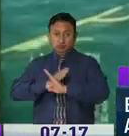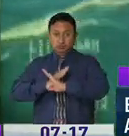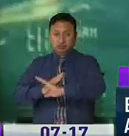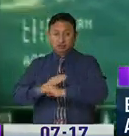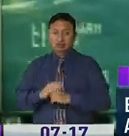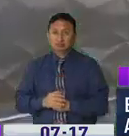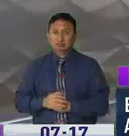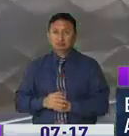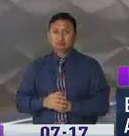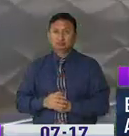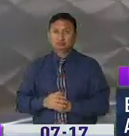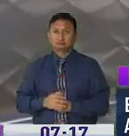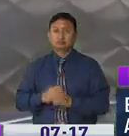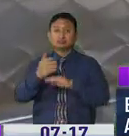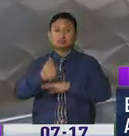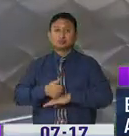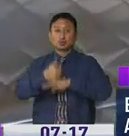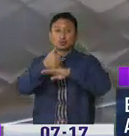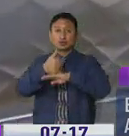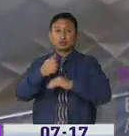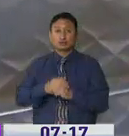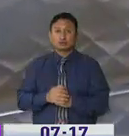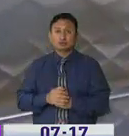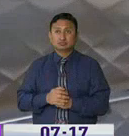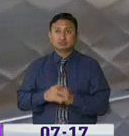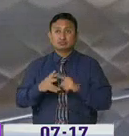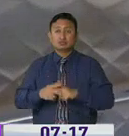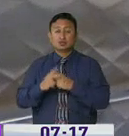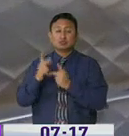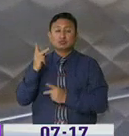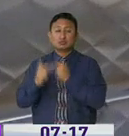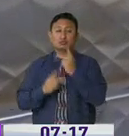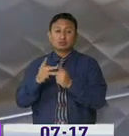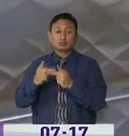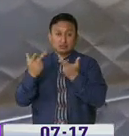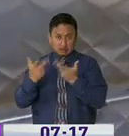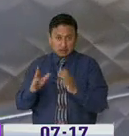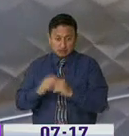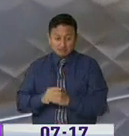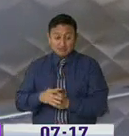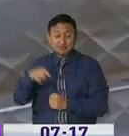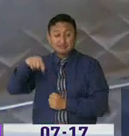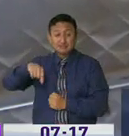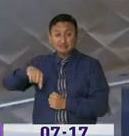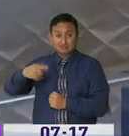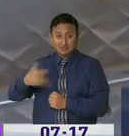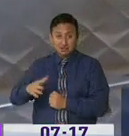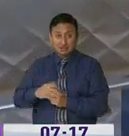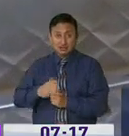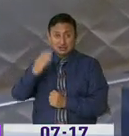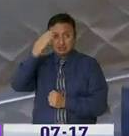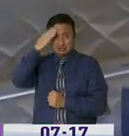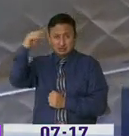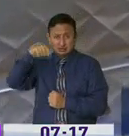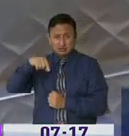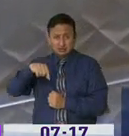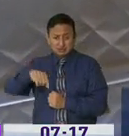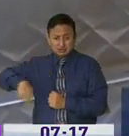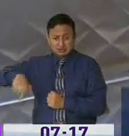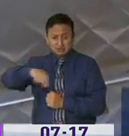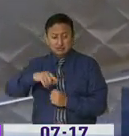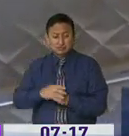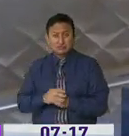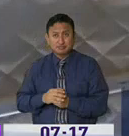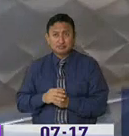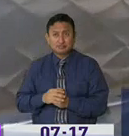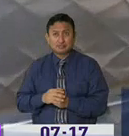sus procedimientos establecidos y ellos realizarían lo correspondiente, que en este caso sería